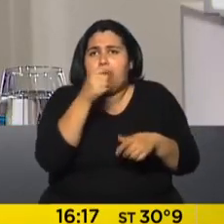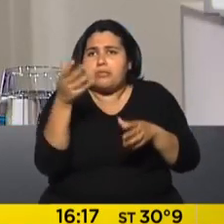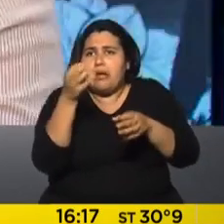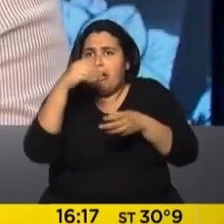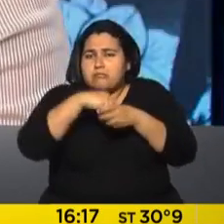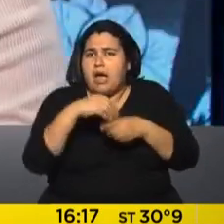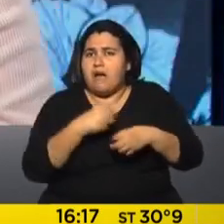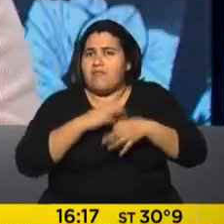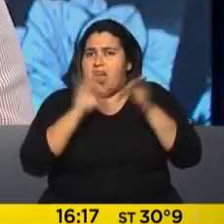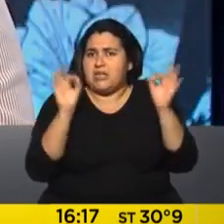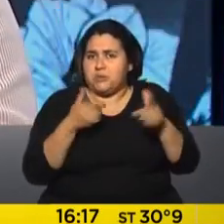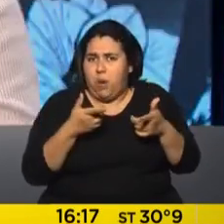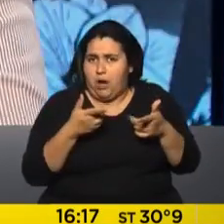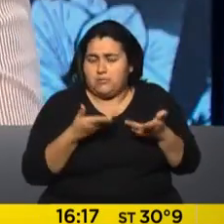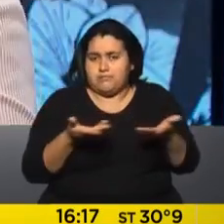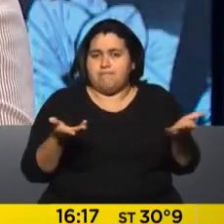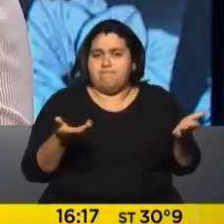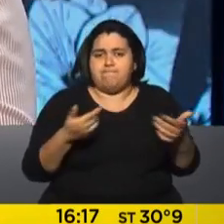profesión. Entonces,